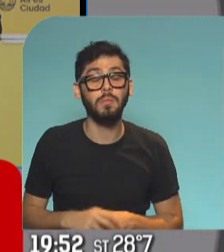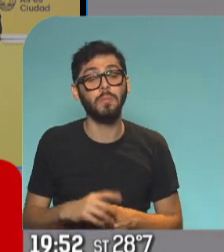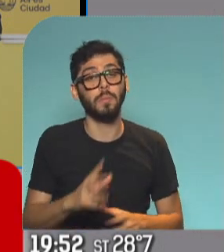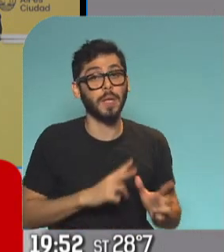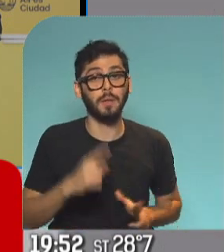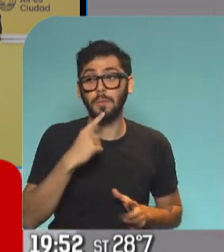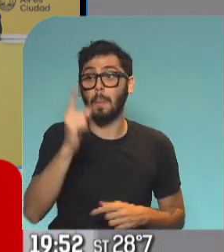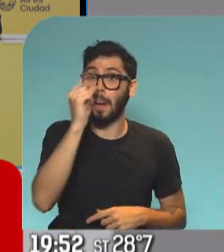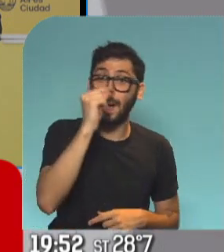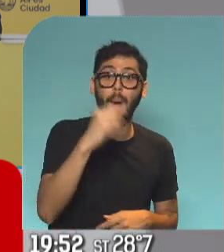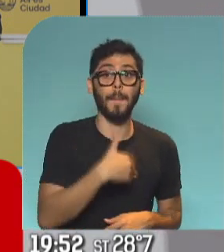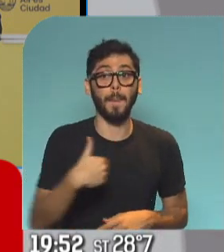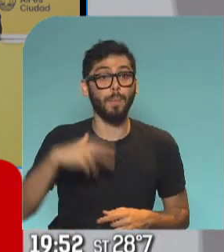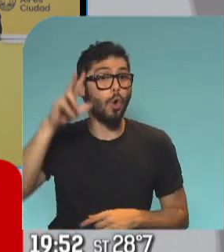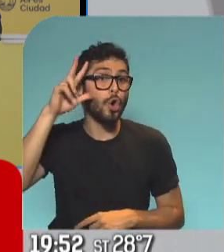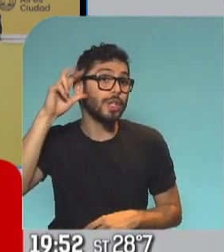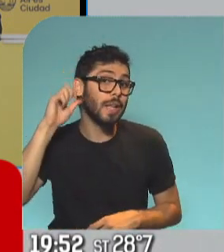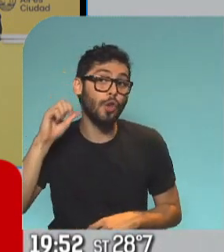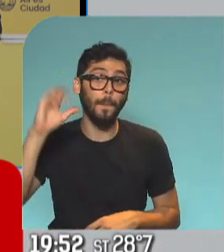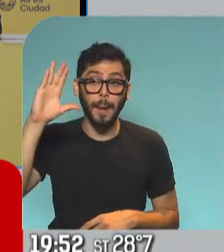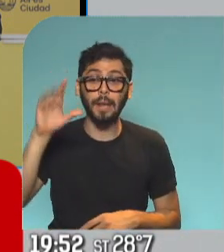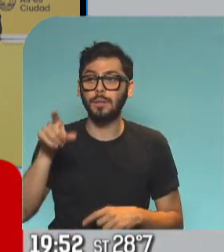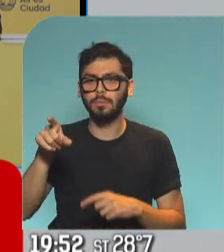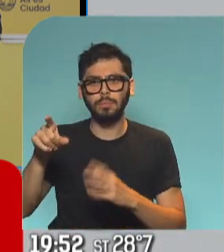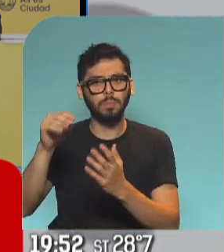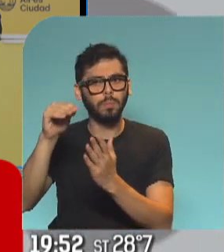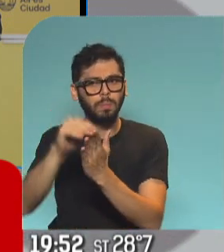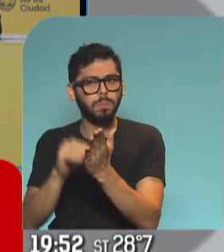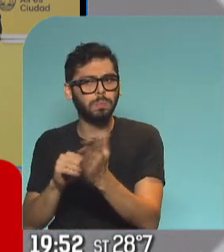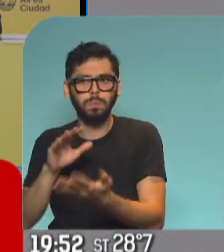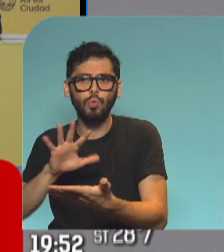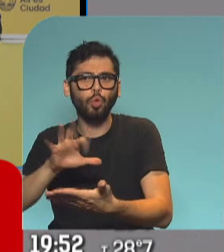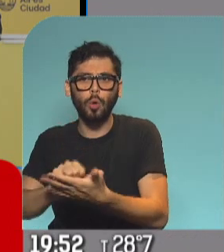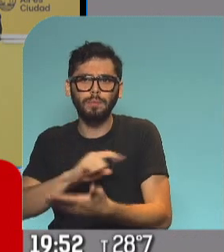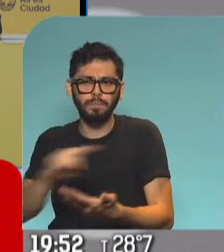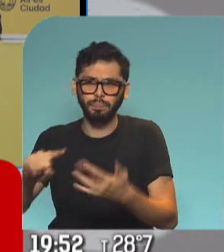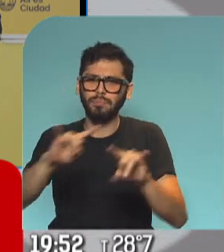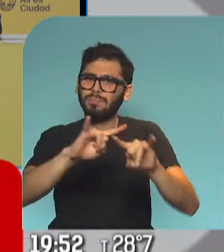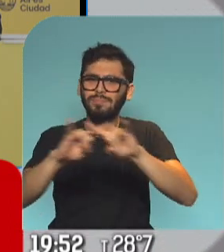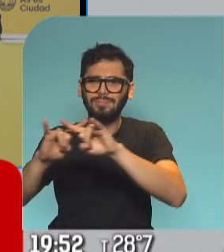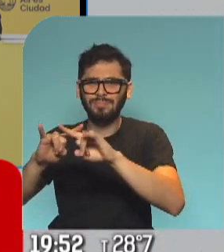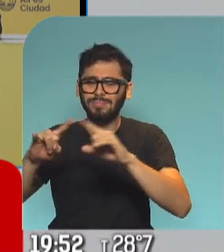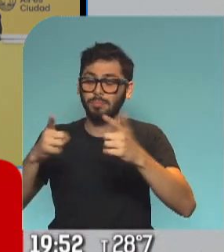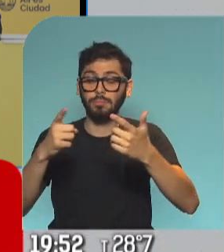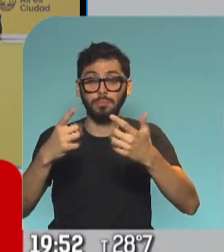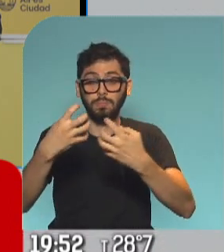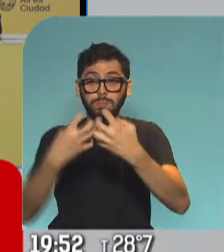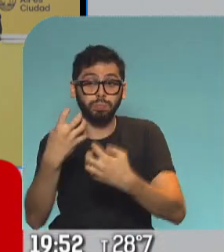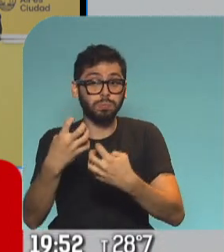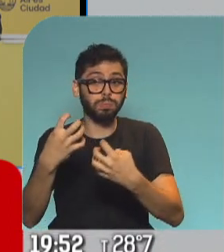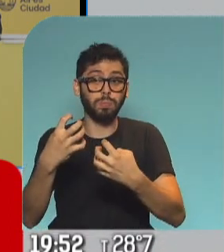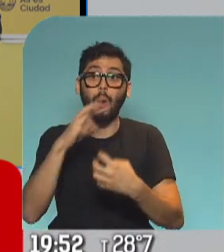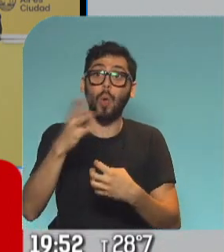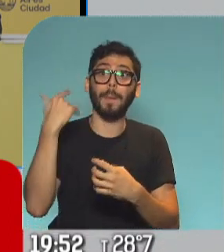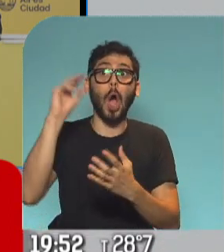madres o familiares de más de 80 años y no han podido ser inscriptos, que colapsó el sistema después de inscribirse unos pocos el viernes pasado.